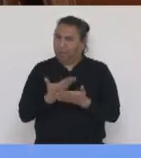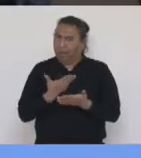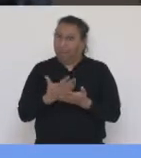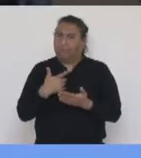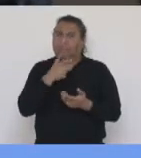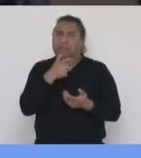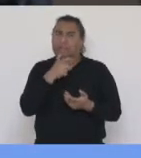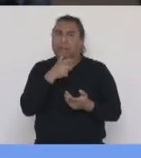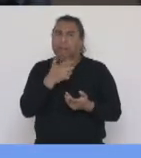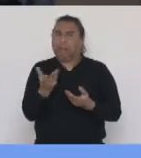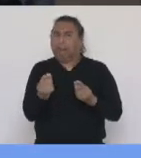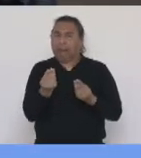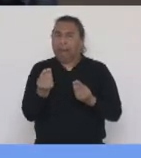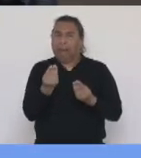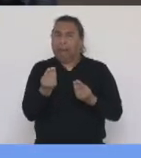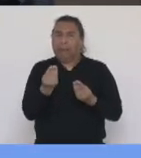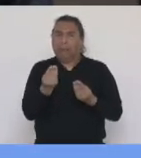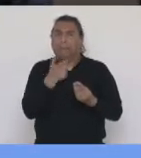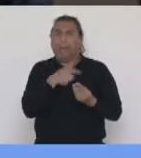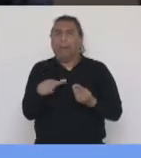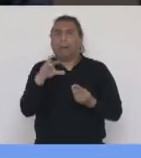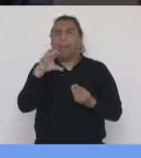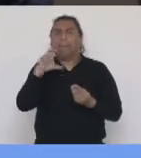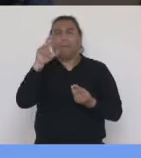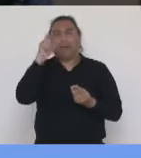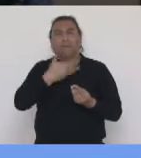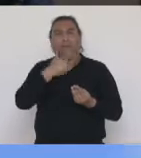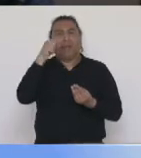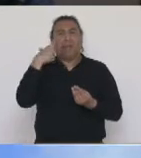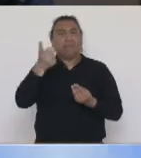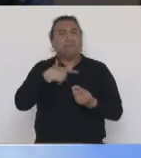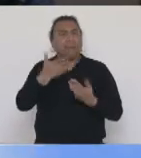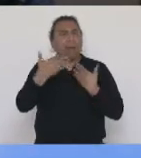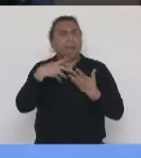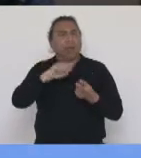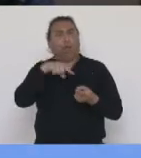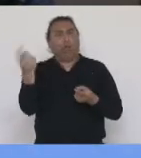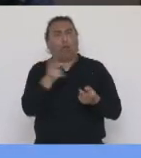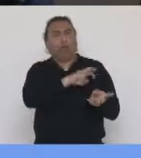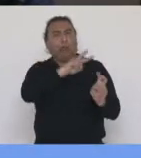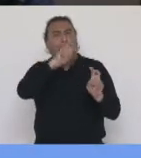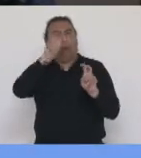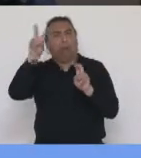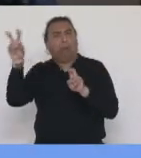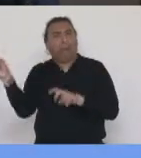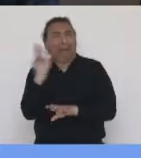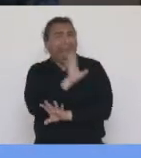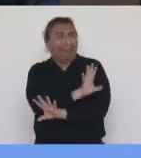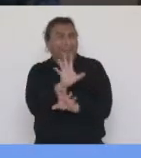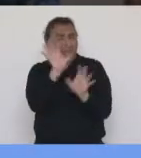cuestión de preferencia para hablar sobre otras cuestiones que no tienen nada que ver sobre los proyectos que